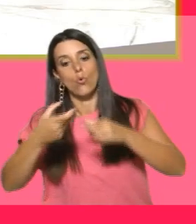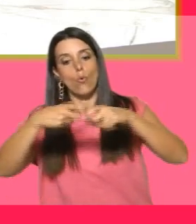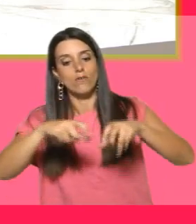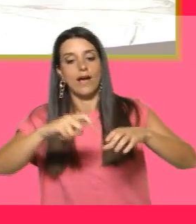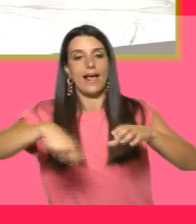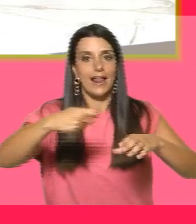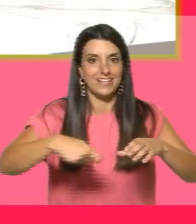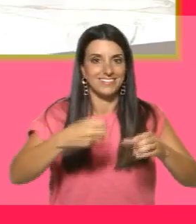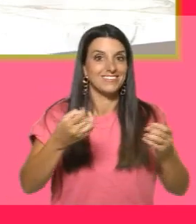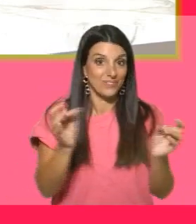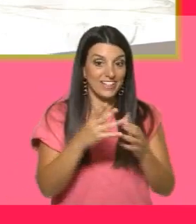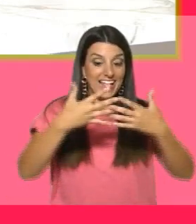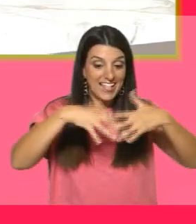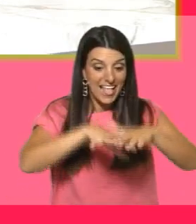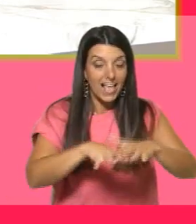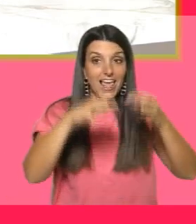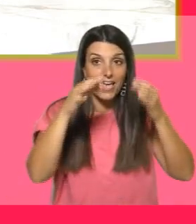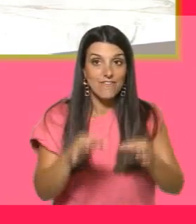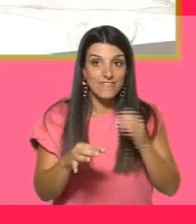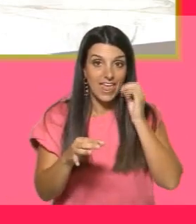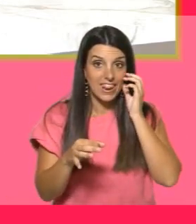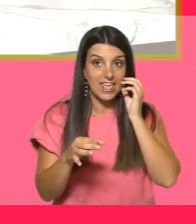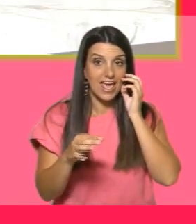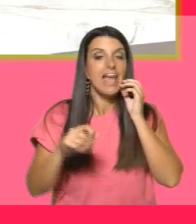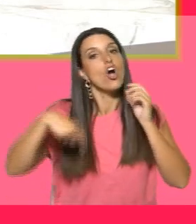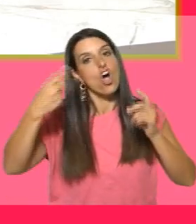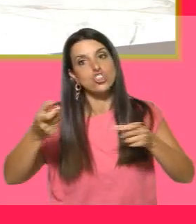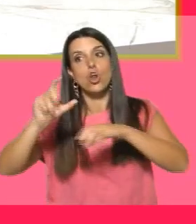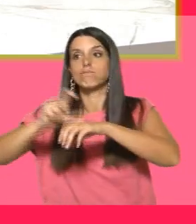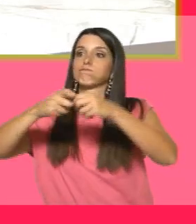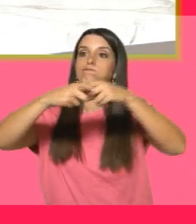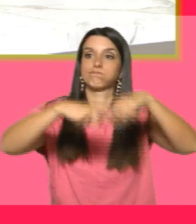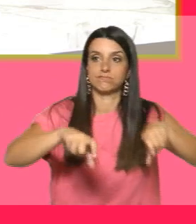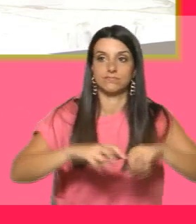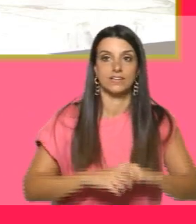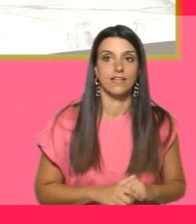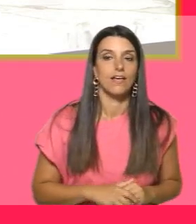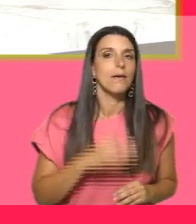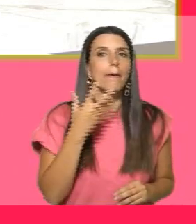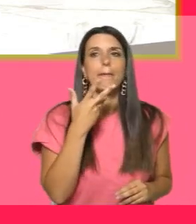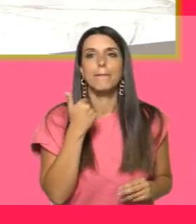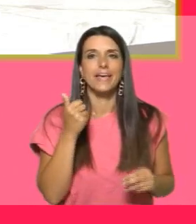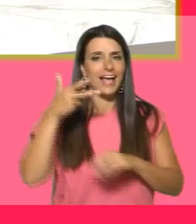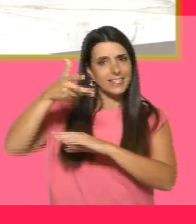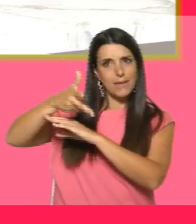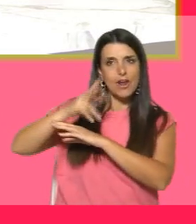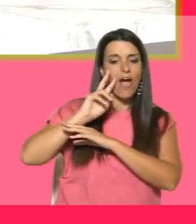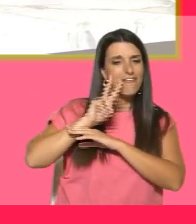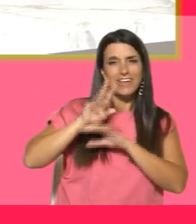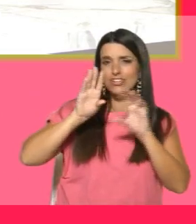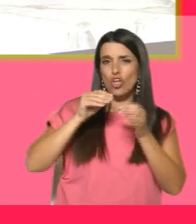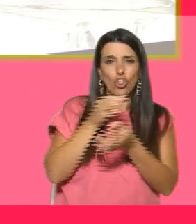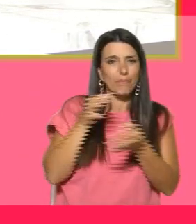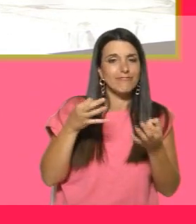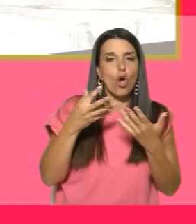Cuando lograste que la mezcla quede como homogénea, que se rompa todo esto del huevo, ahí le vas a agregar el otro. Ah, me encanta ese plano, así van viendo bien toda